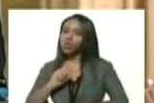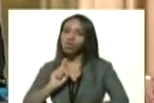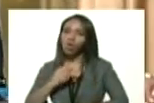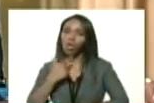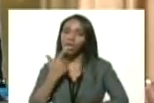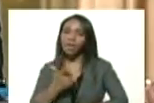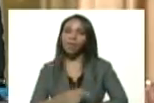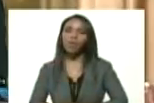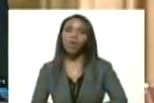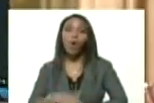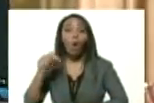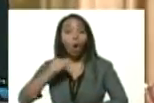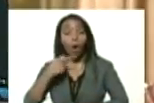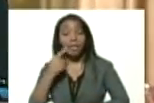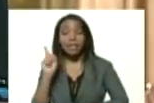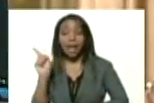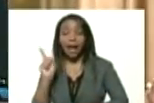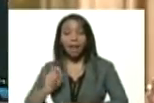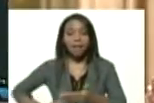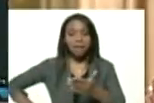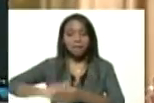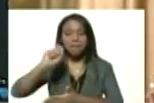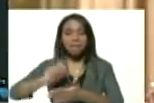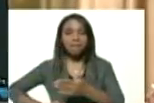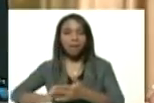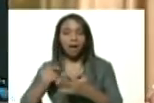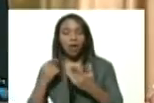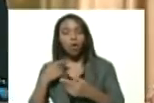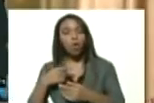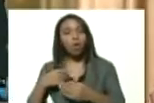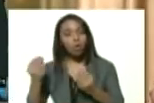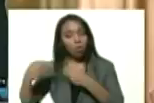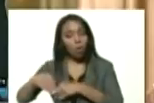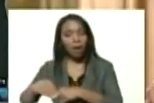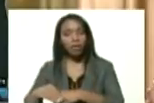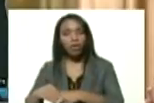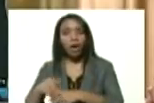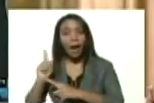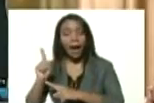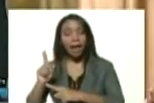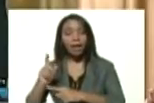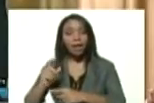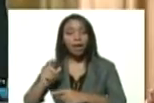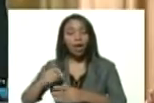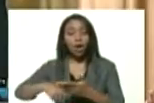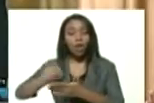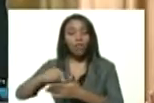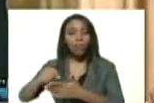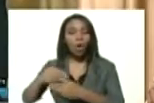hoy él dice que firmó un contrato el contrato lo firmó